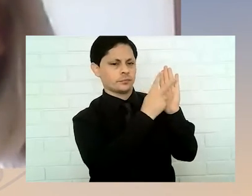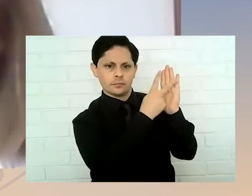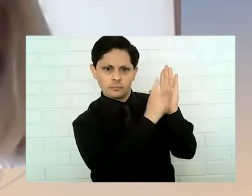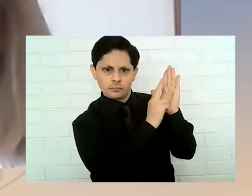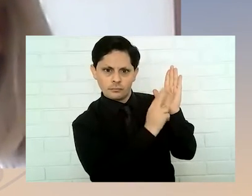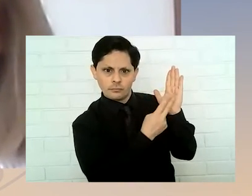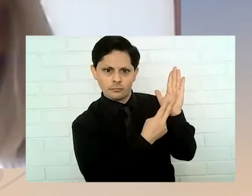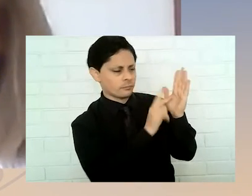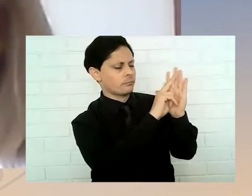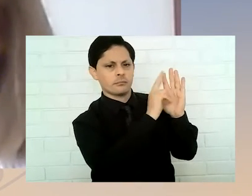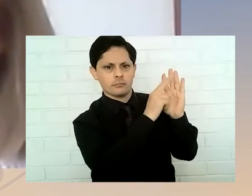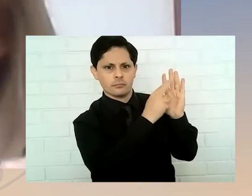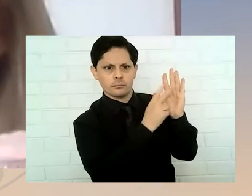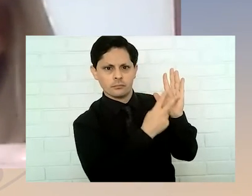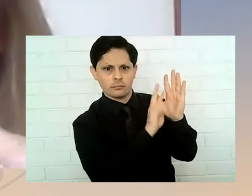permitan